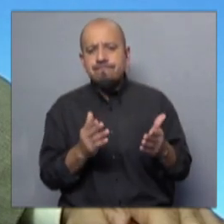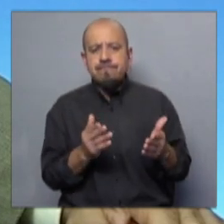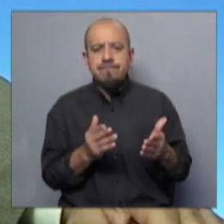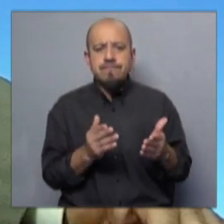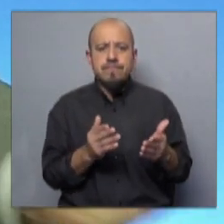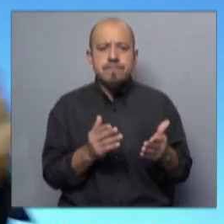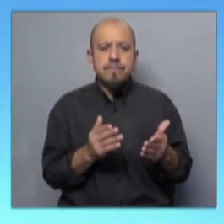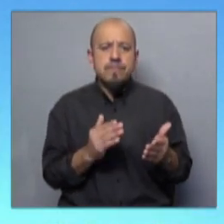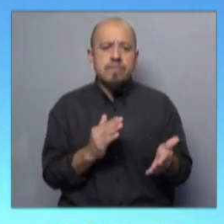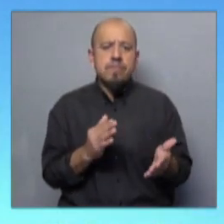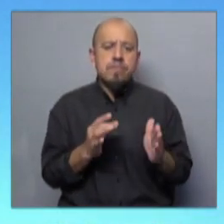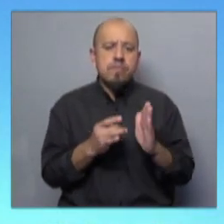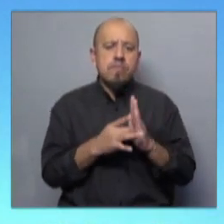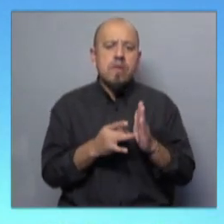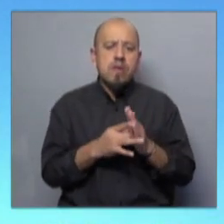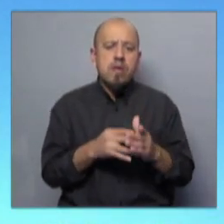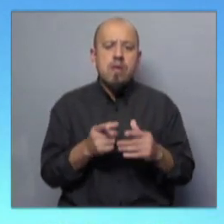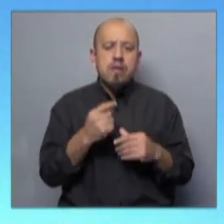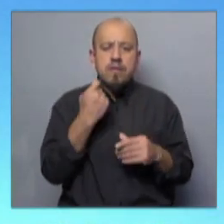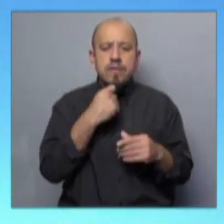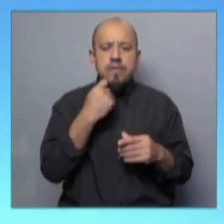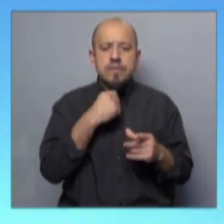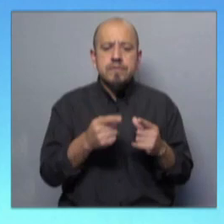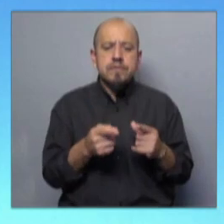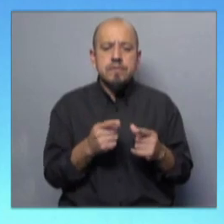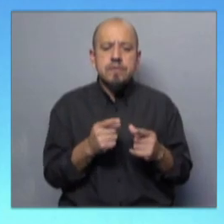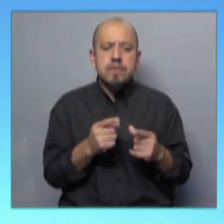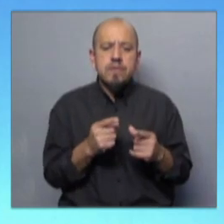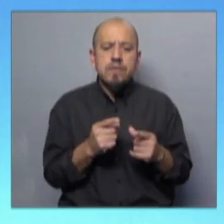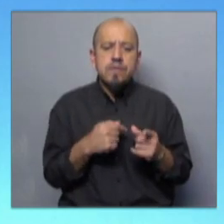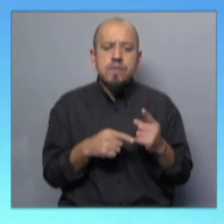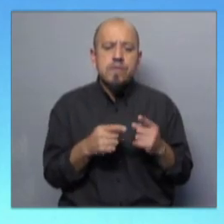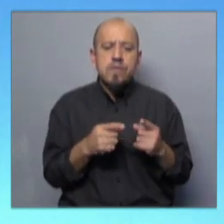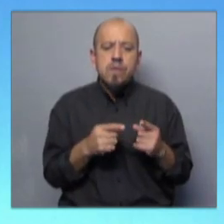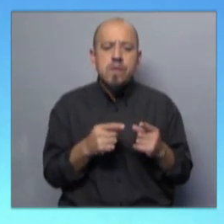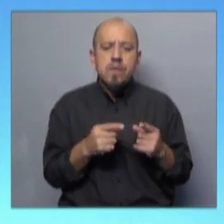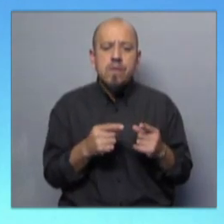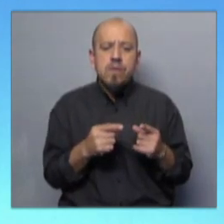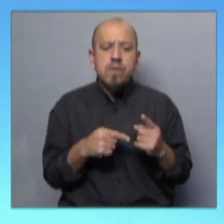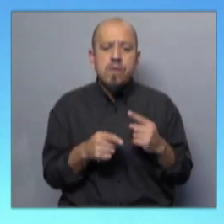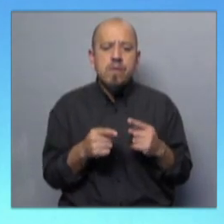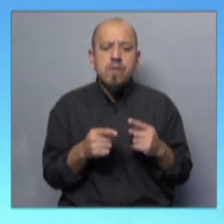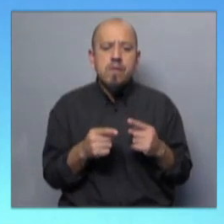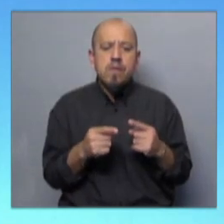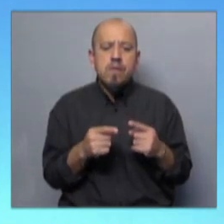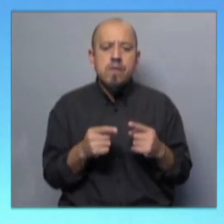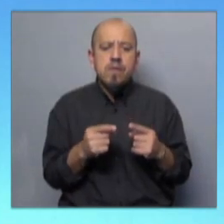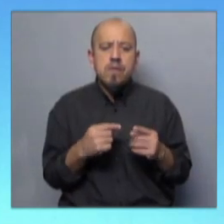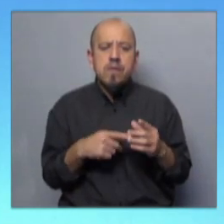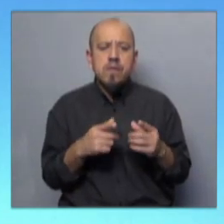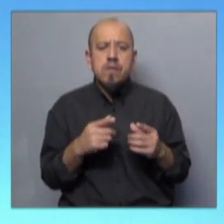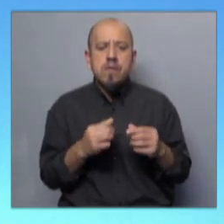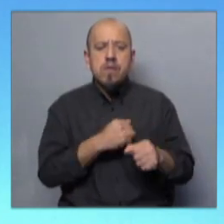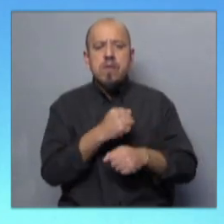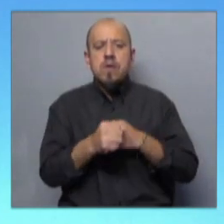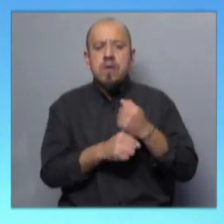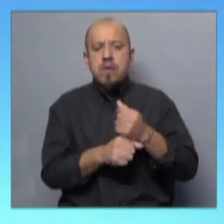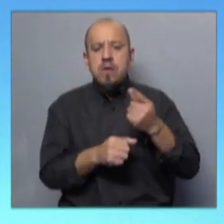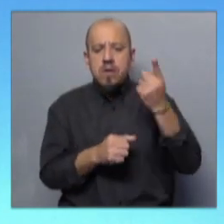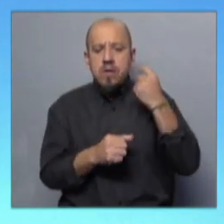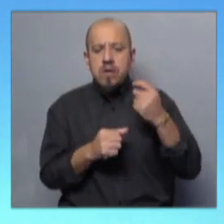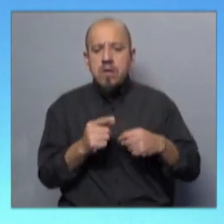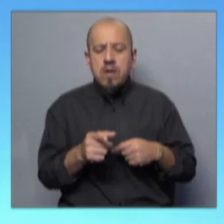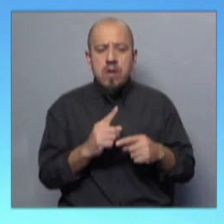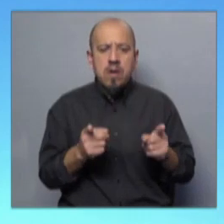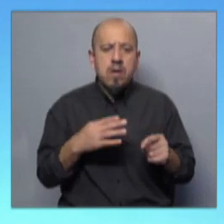condiciones buenas condiciones insuficientes de rehabilitación se mantuvieron parecidas al año anterior lo cual es